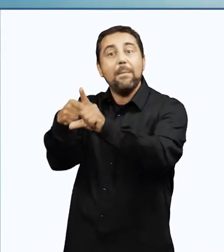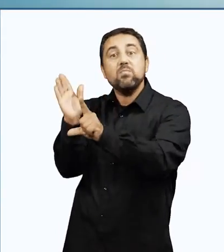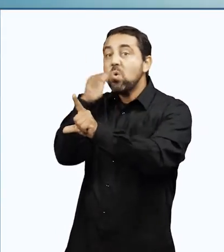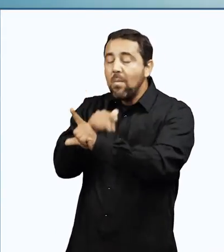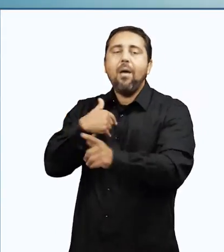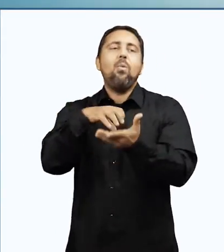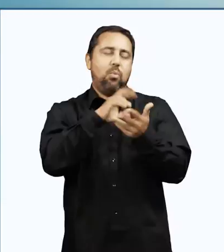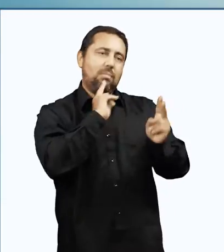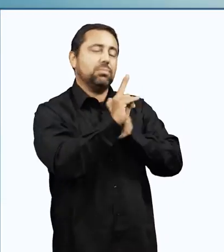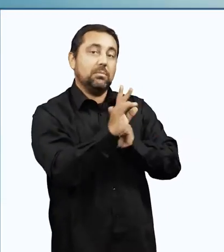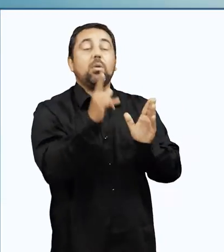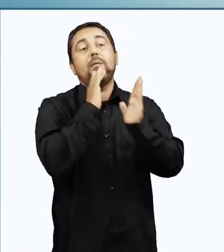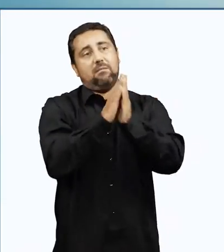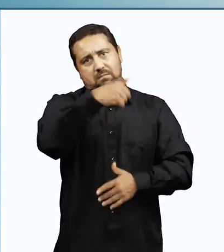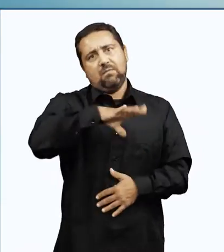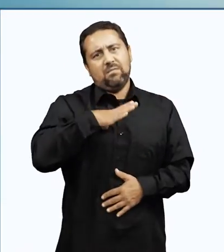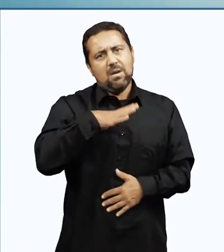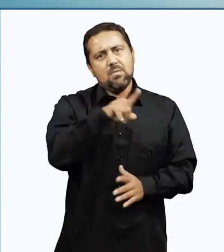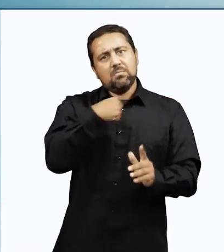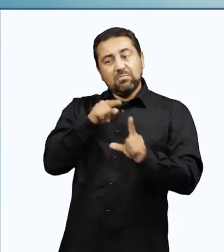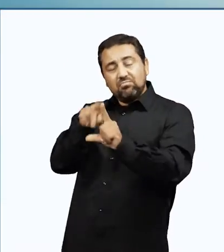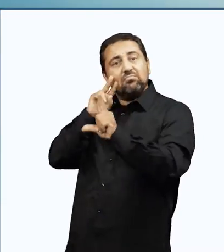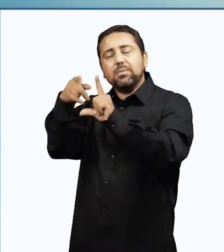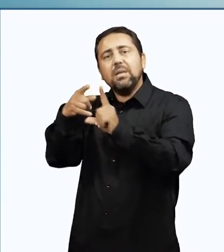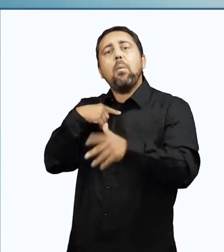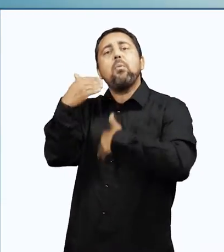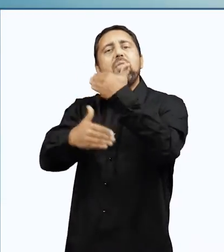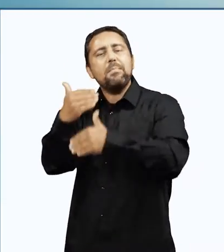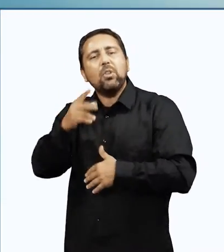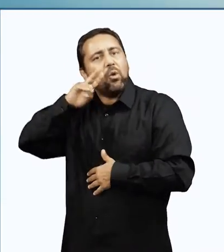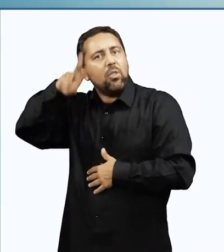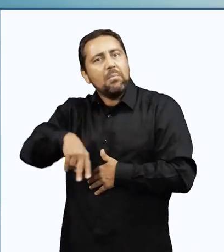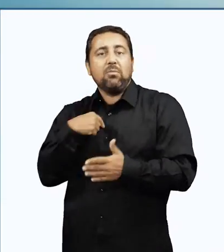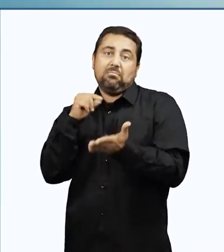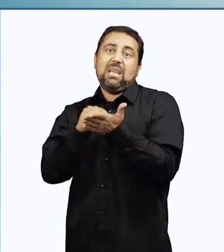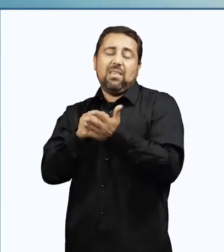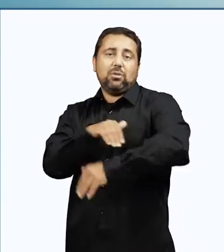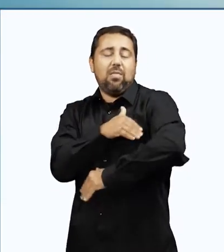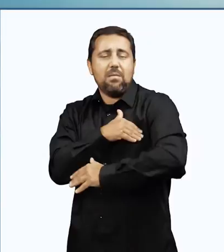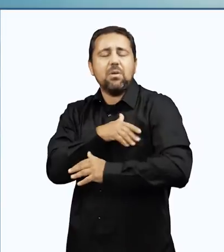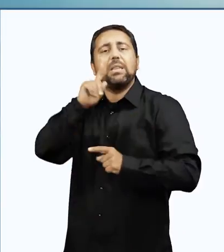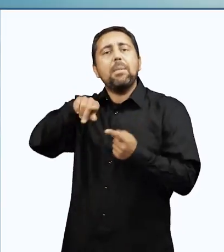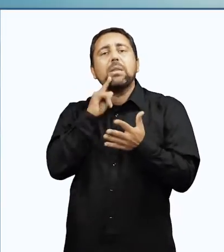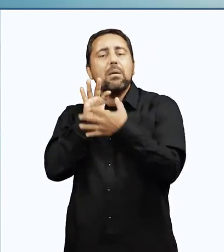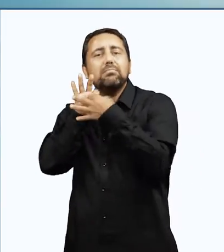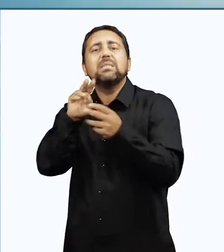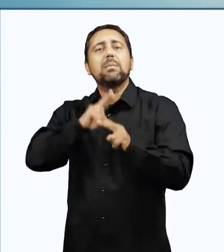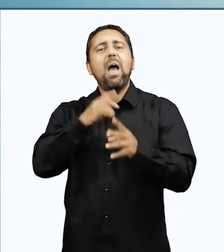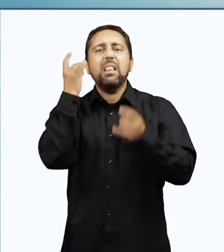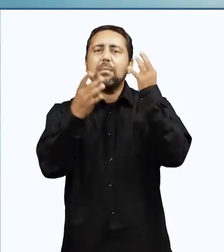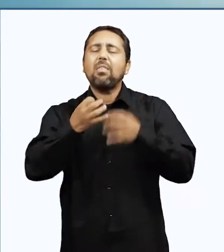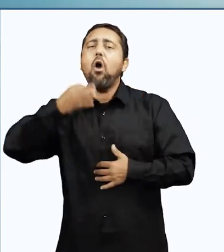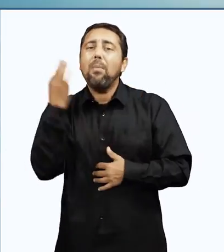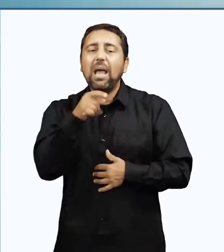cuando estas dudas no se encuentren explicadas ya en la web así que por favor consultas apartados como procedimiento para el reconocimiento académico